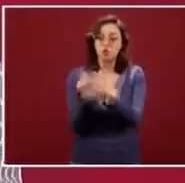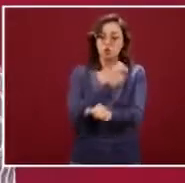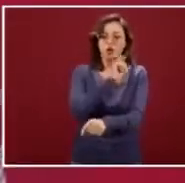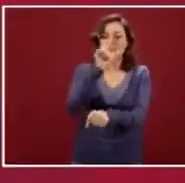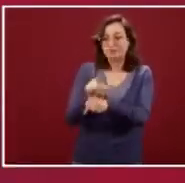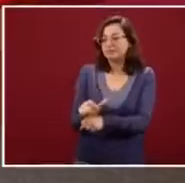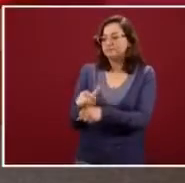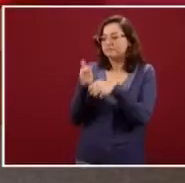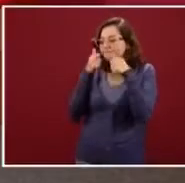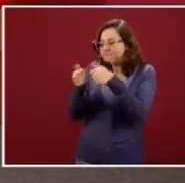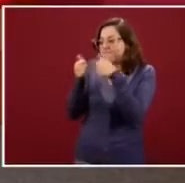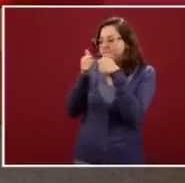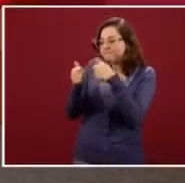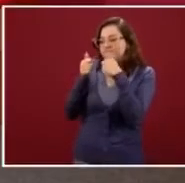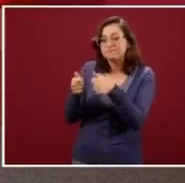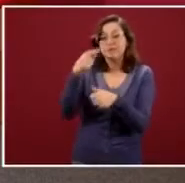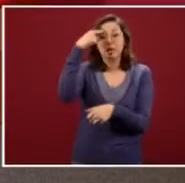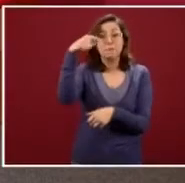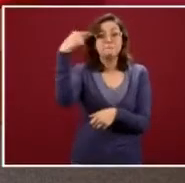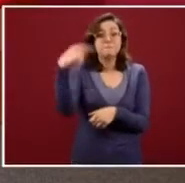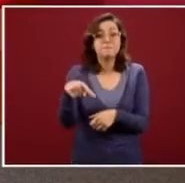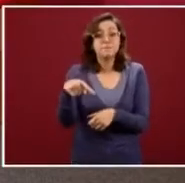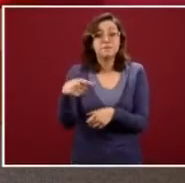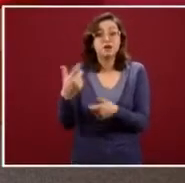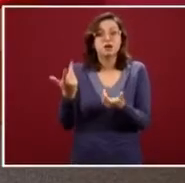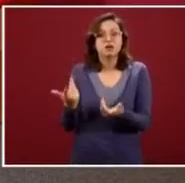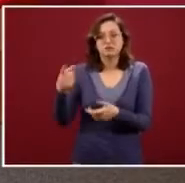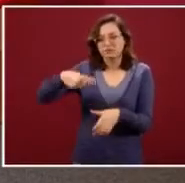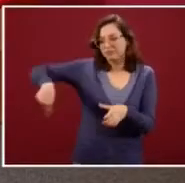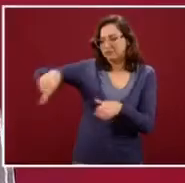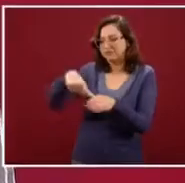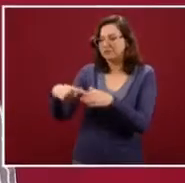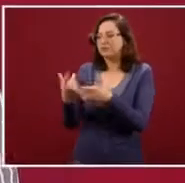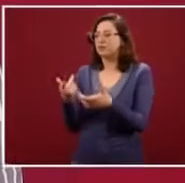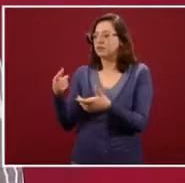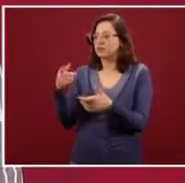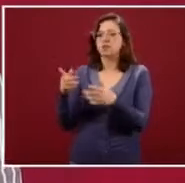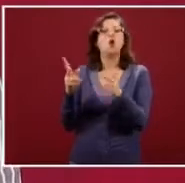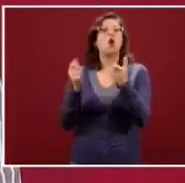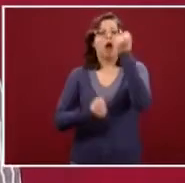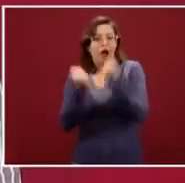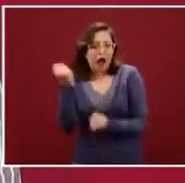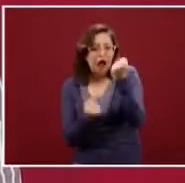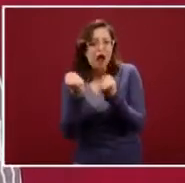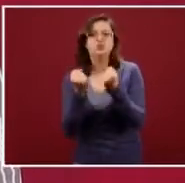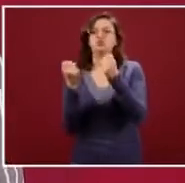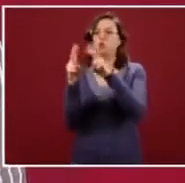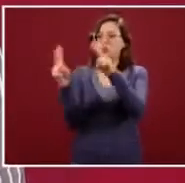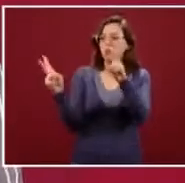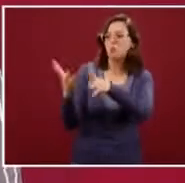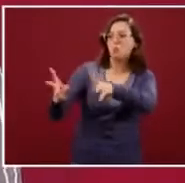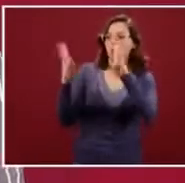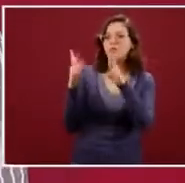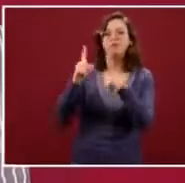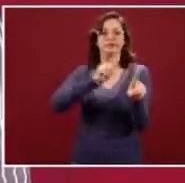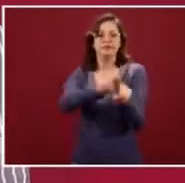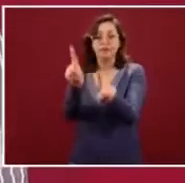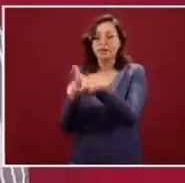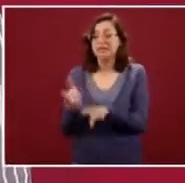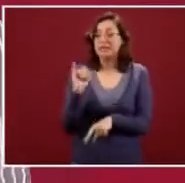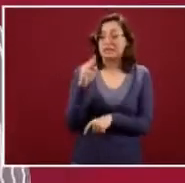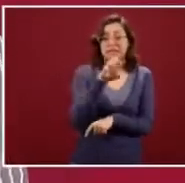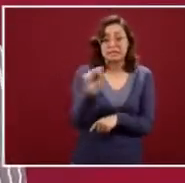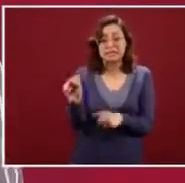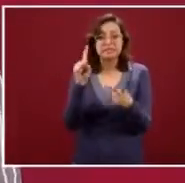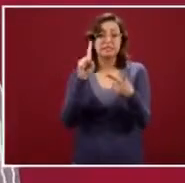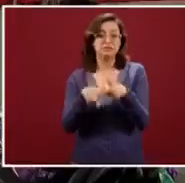respuesta para que puedan auxiliar de manera directa con unidades móviles tanto de la Secretaría de Salud Federal como del IMSS como